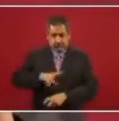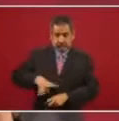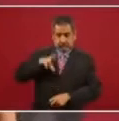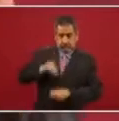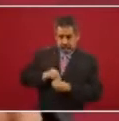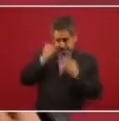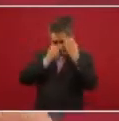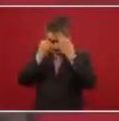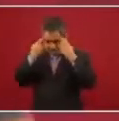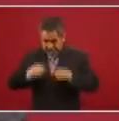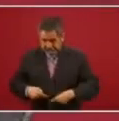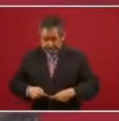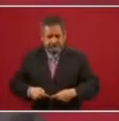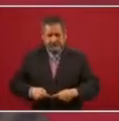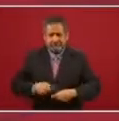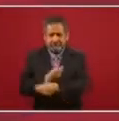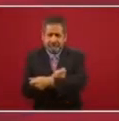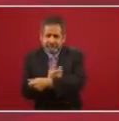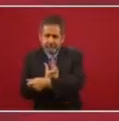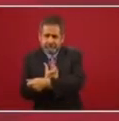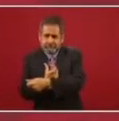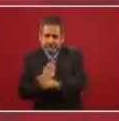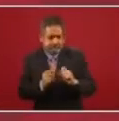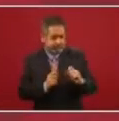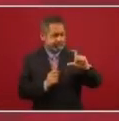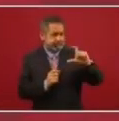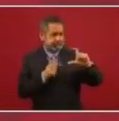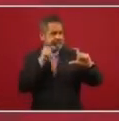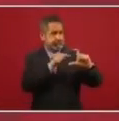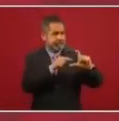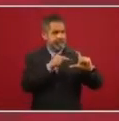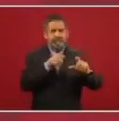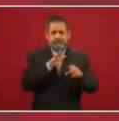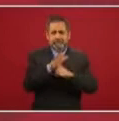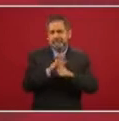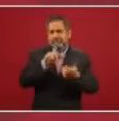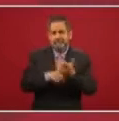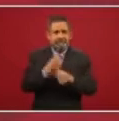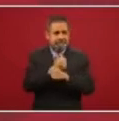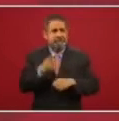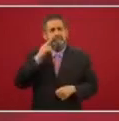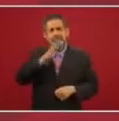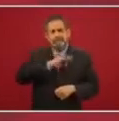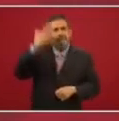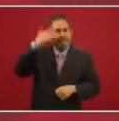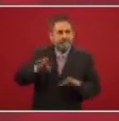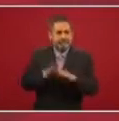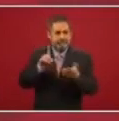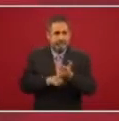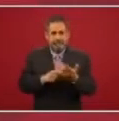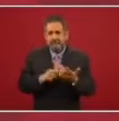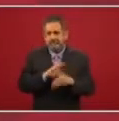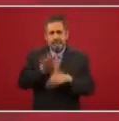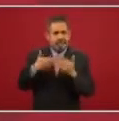y como la muestra es una muestra representativa de la sangre que circula en el individuo se puede saber lo que está ocurriendo en